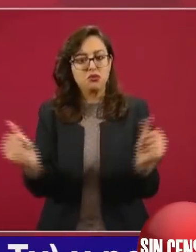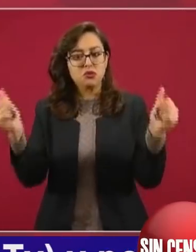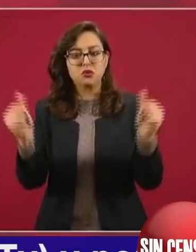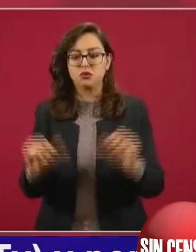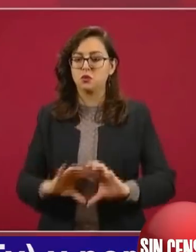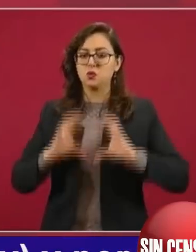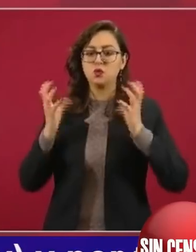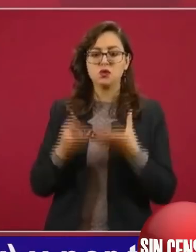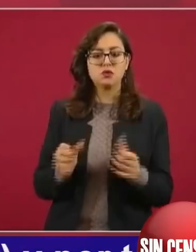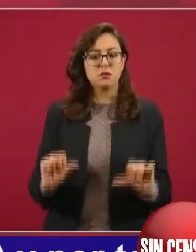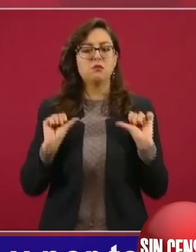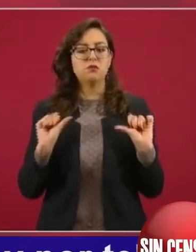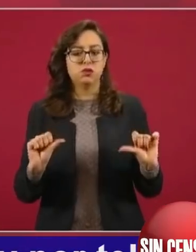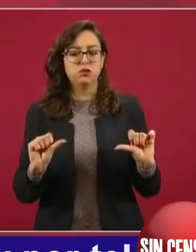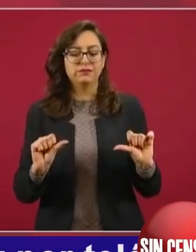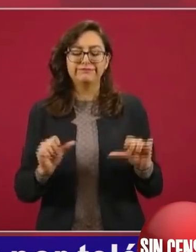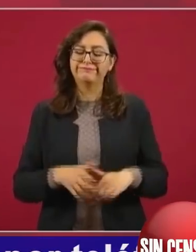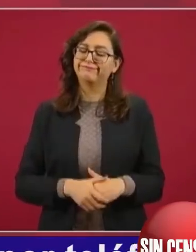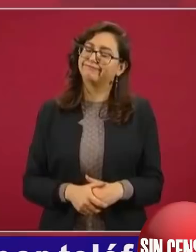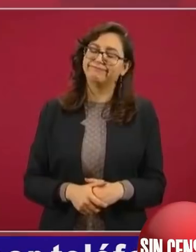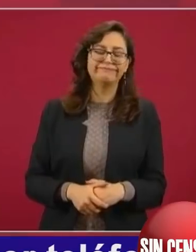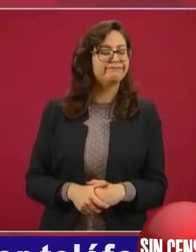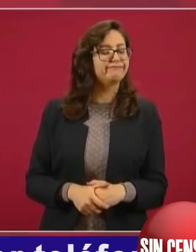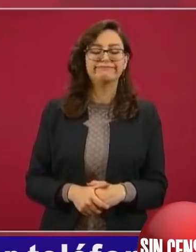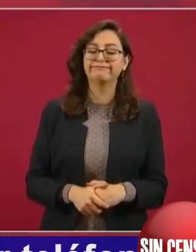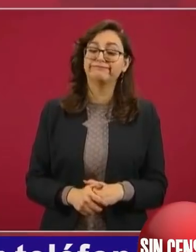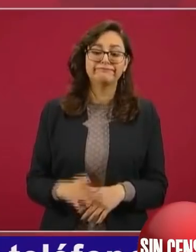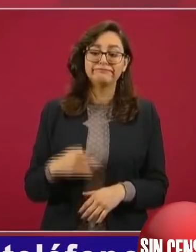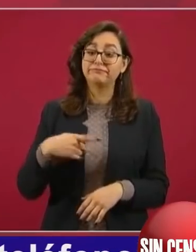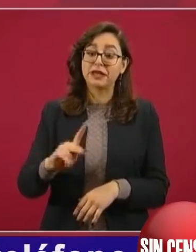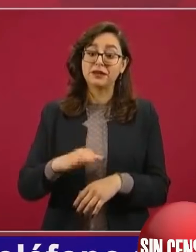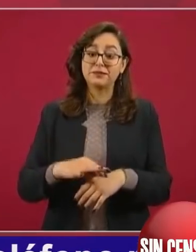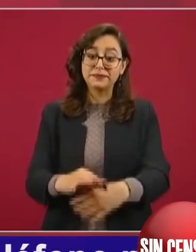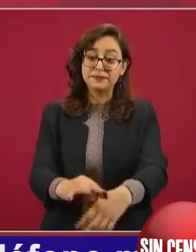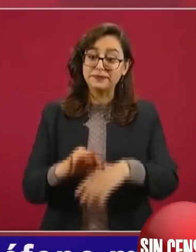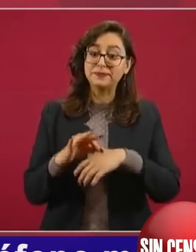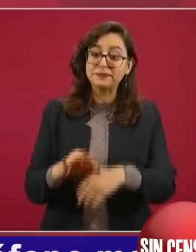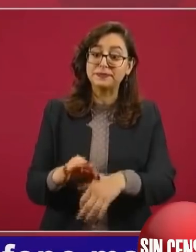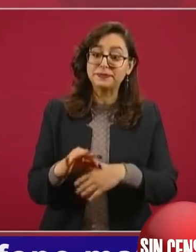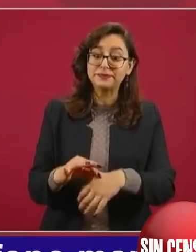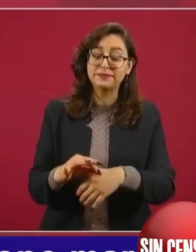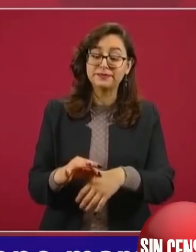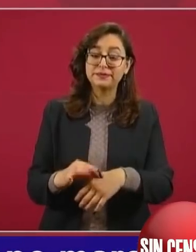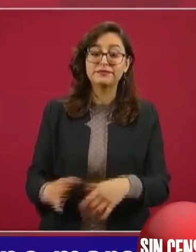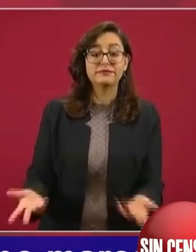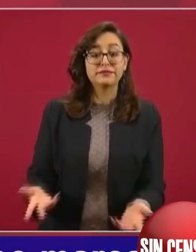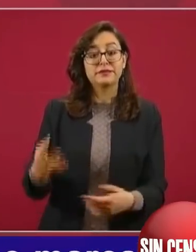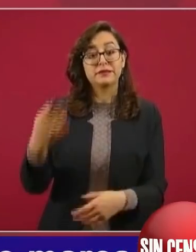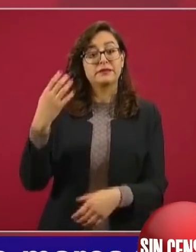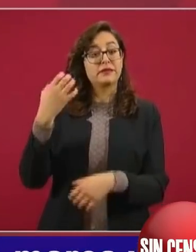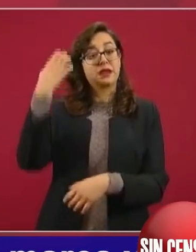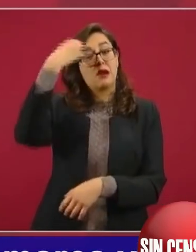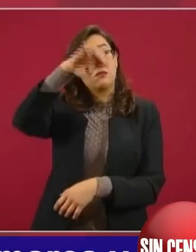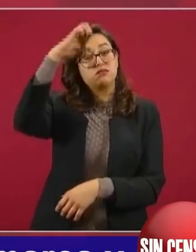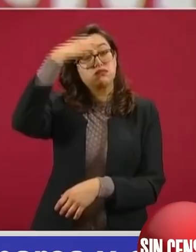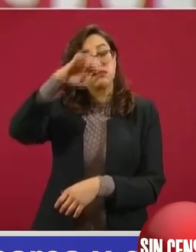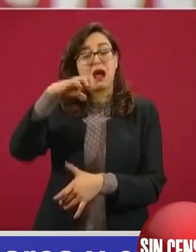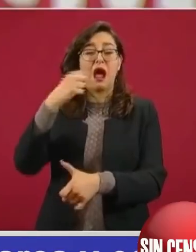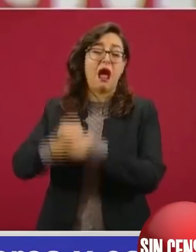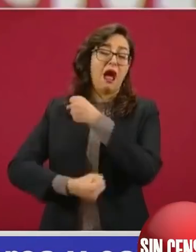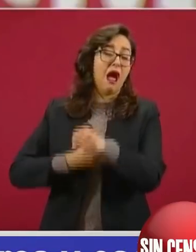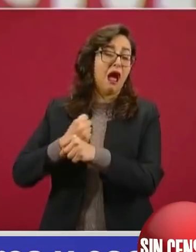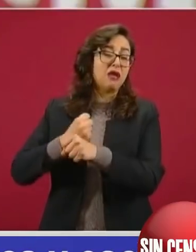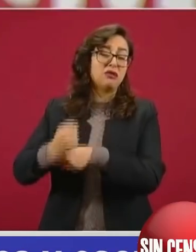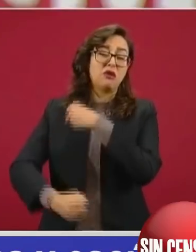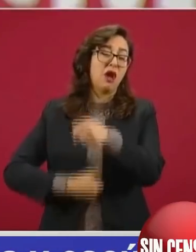mundo entero. Pero la realidad, con base en la experiencia de muchas décadas o muchos siglos, de hecho, en